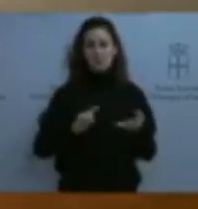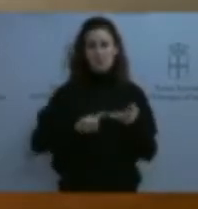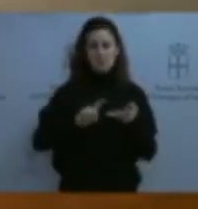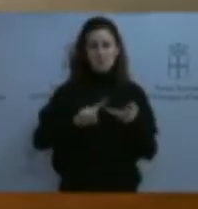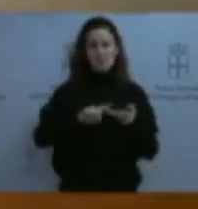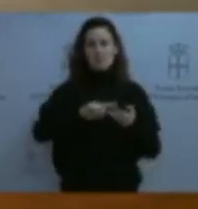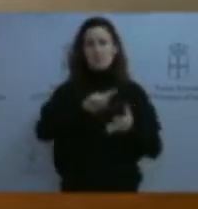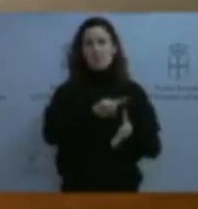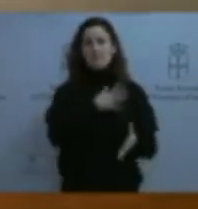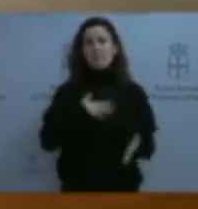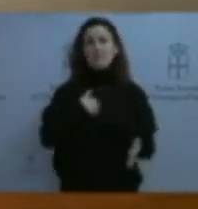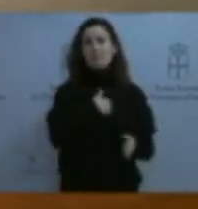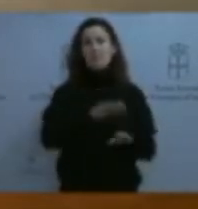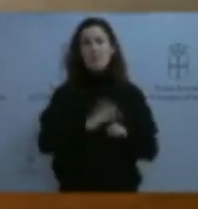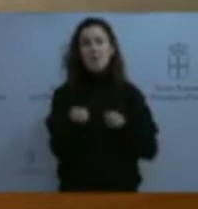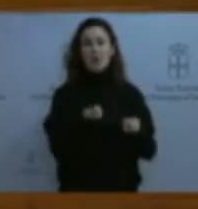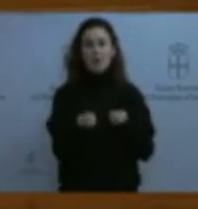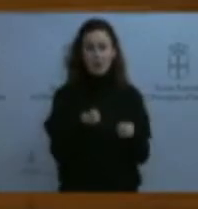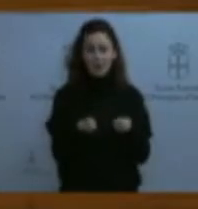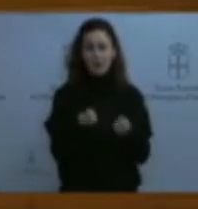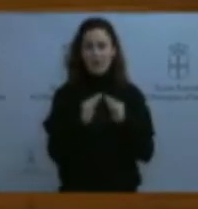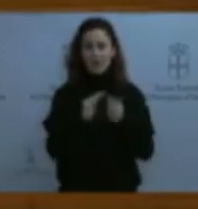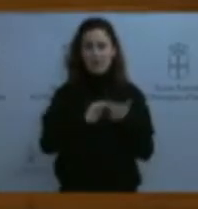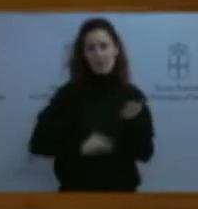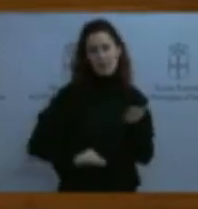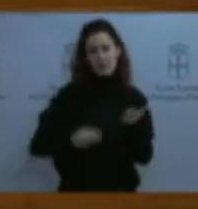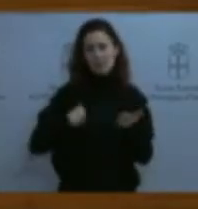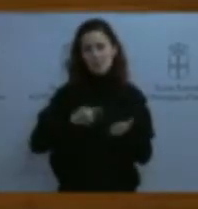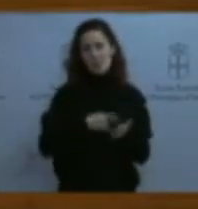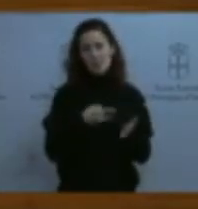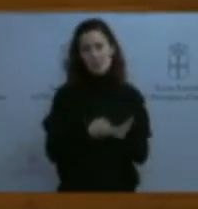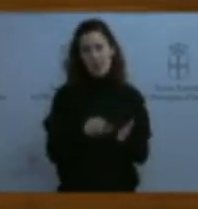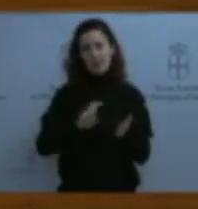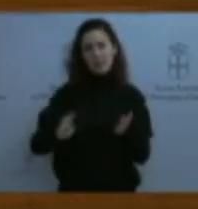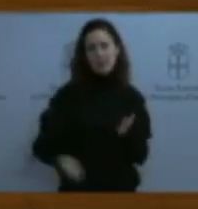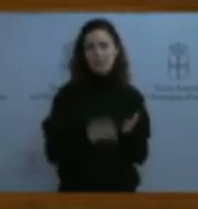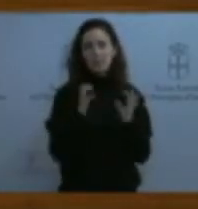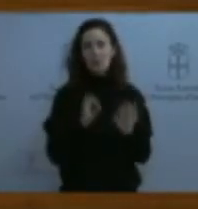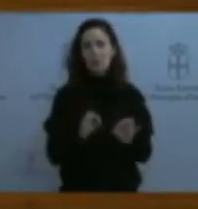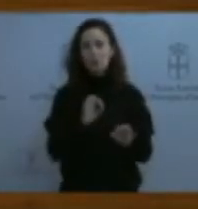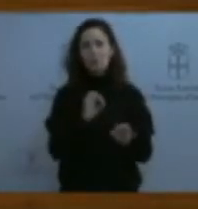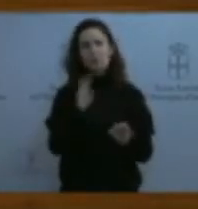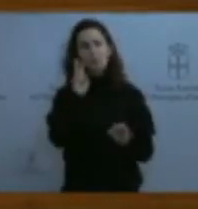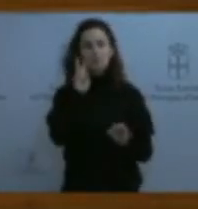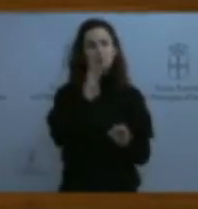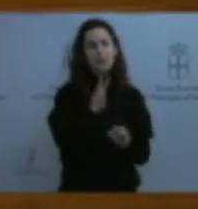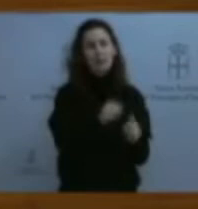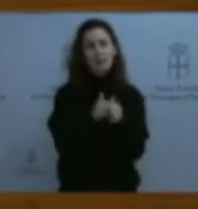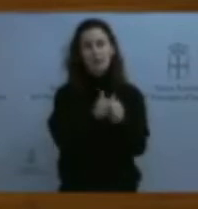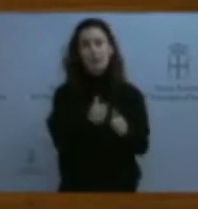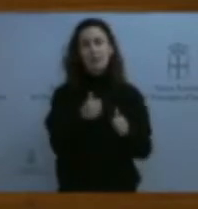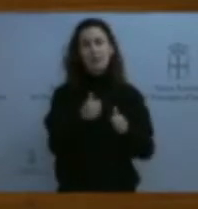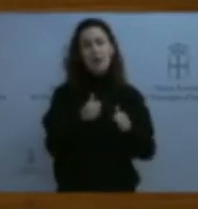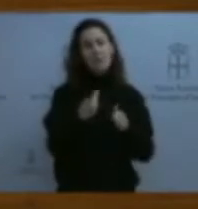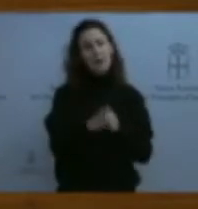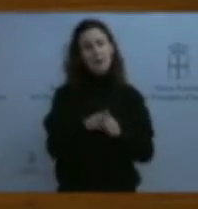funciones para la coordinación y la elaboración de estos planes, así como para su supervisión, además del servicio de inspección,